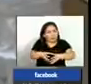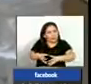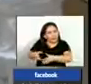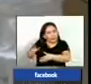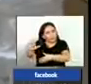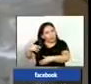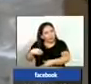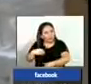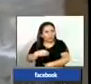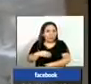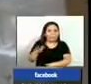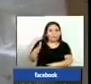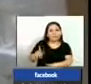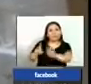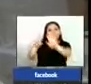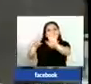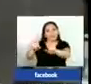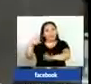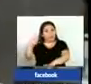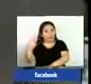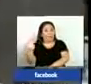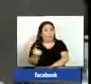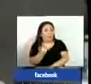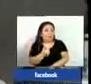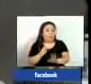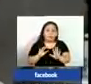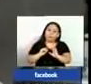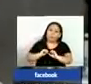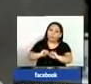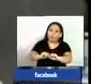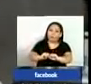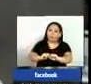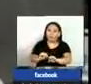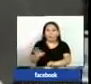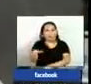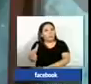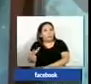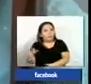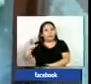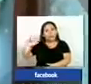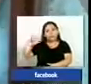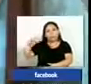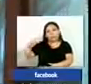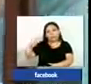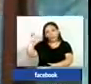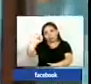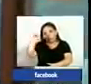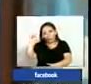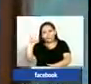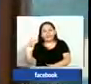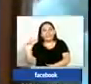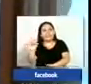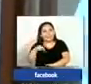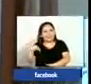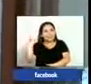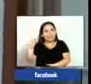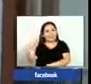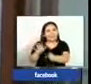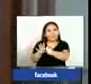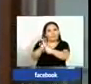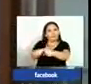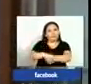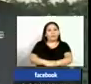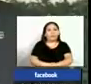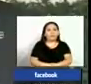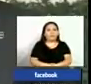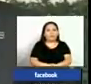serían alrededor de 60 los que han perdido la vida y cerca del 30% está afectado por el virus.